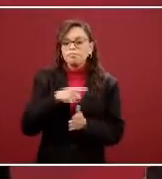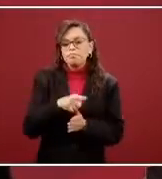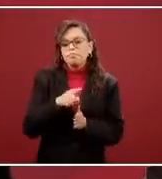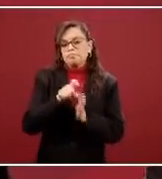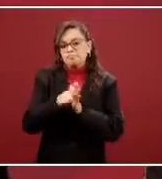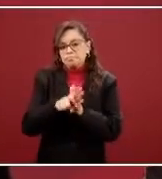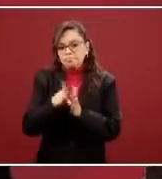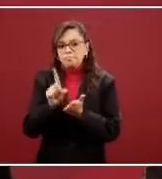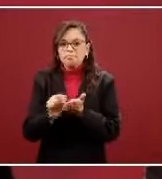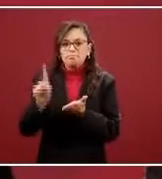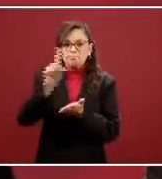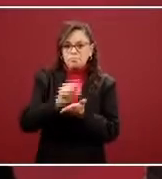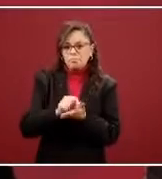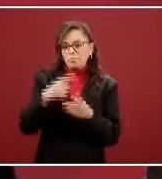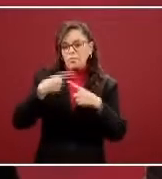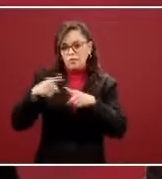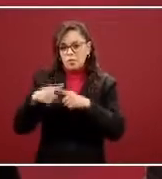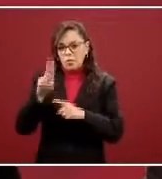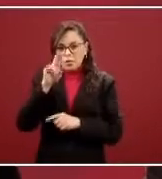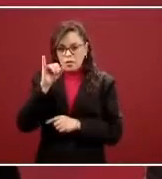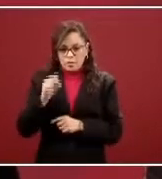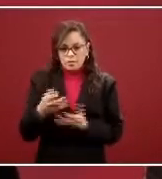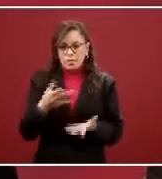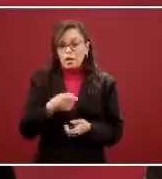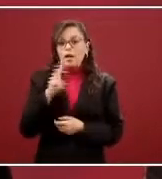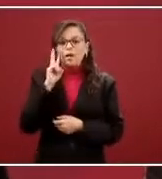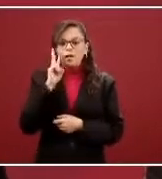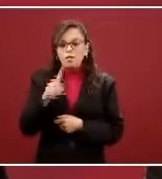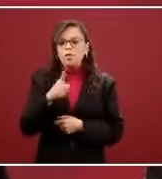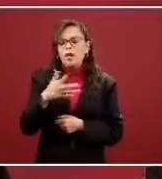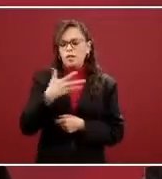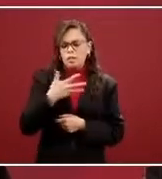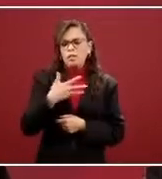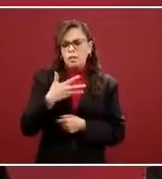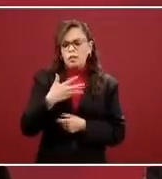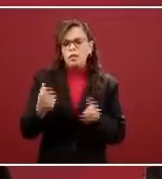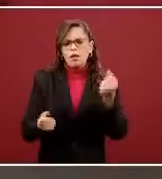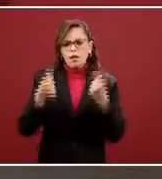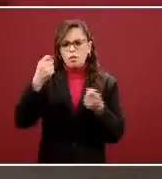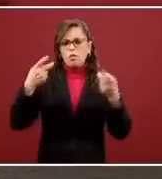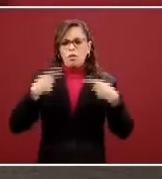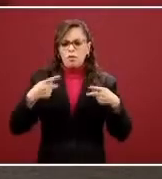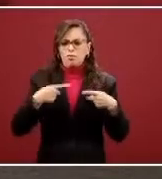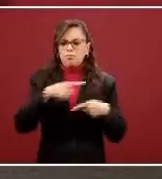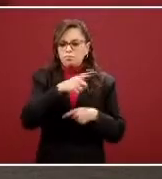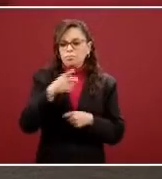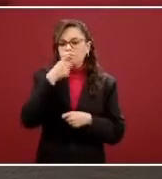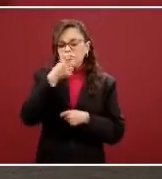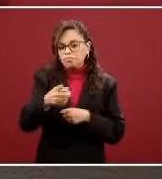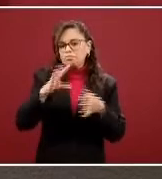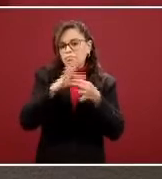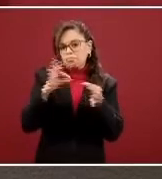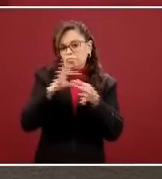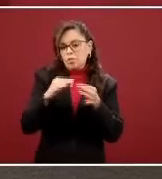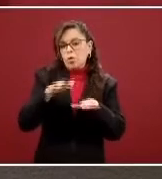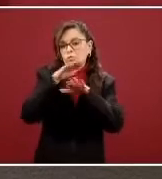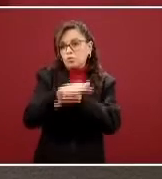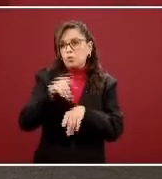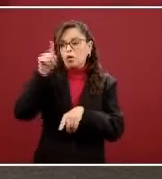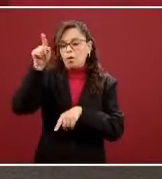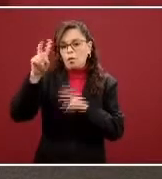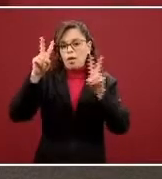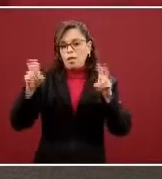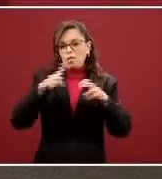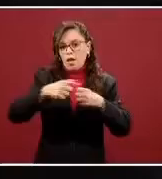la UIES, sí durante este día salieron algunas declaraciones en relación a la frontera. Lo que también tenemos de esas